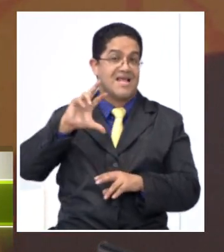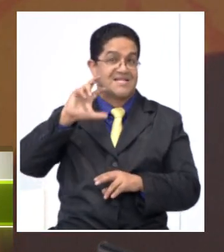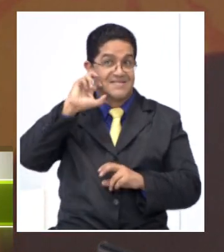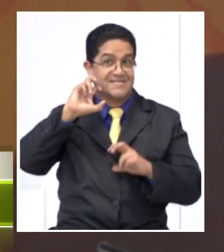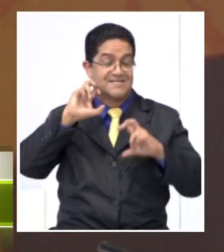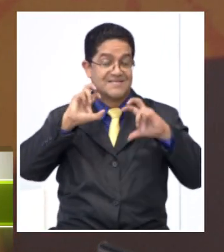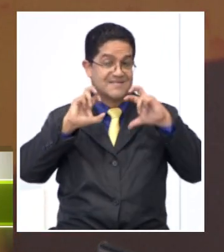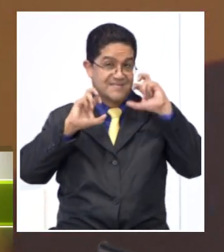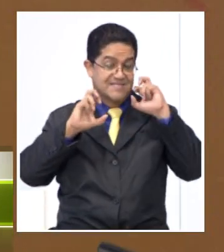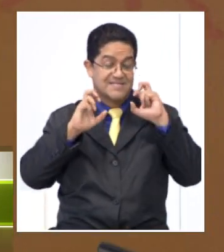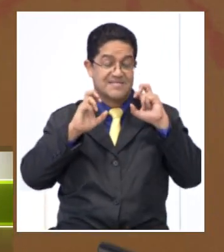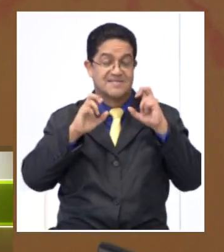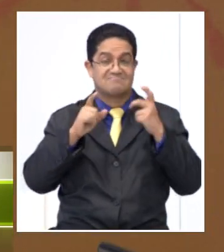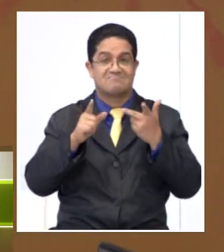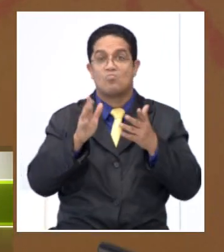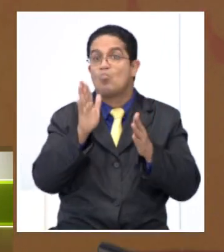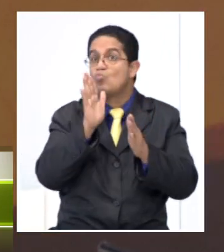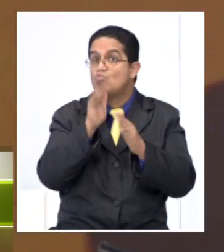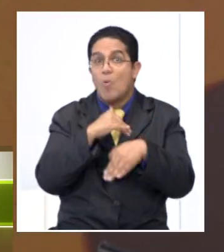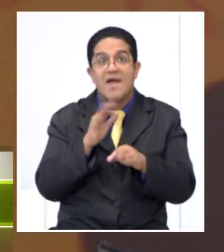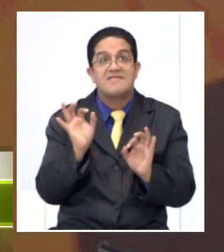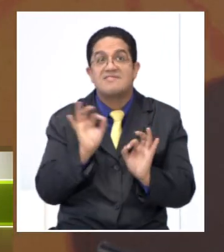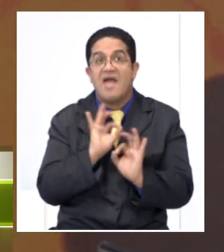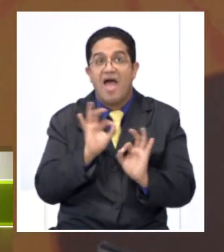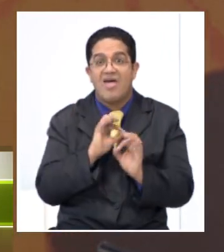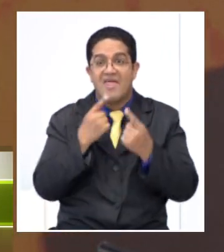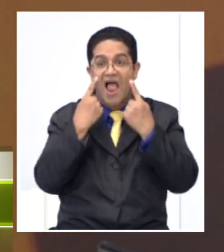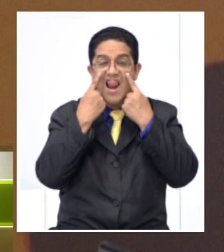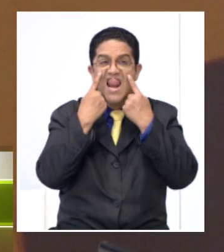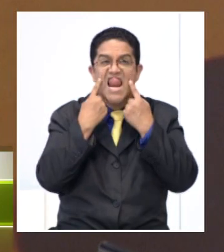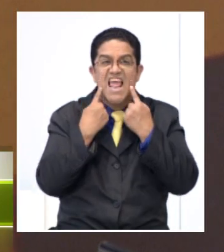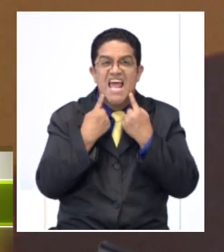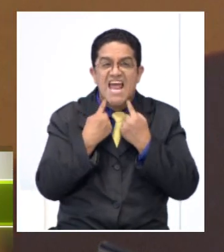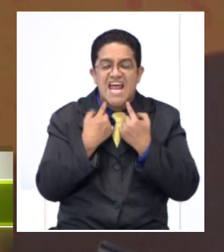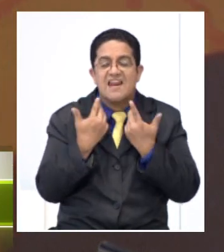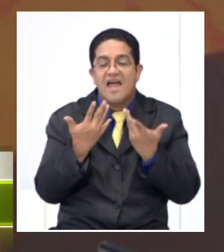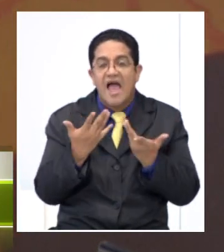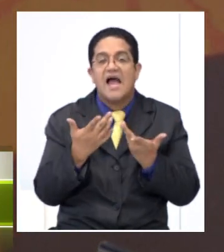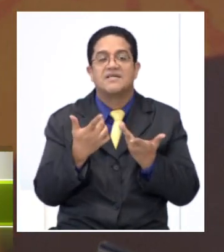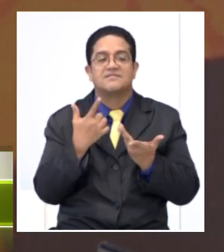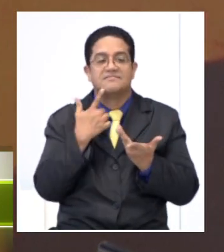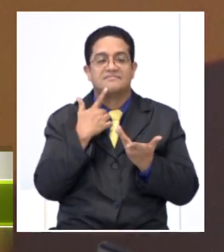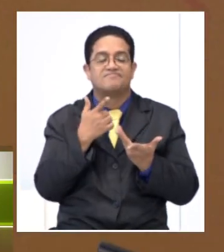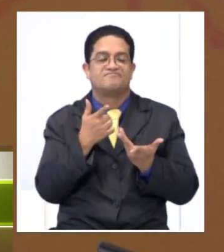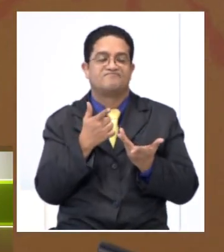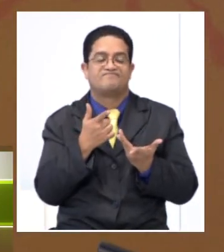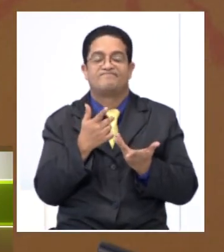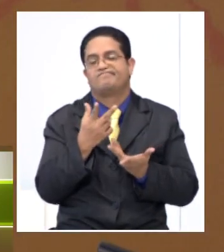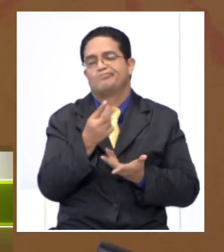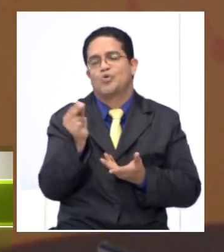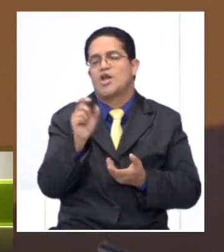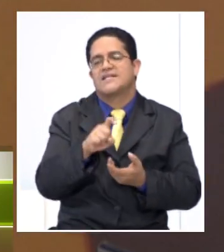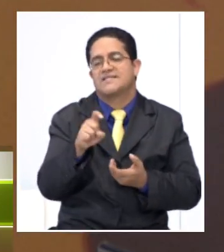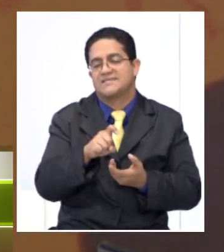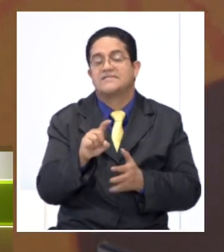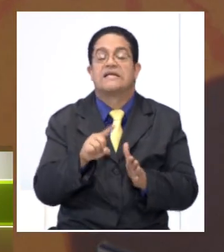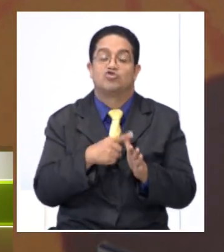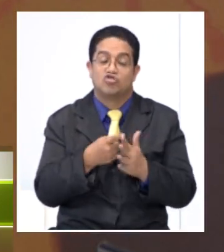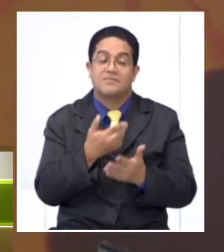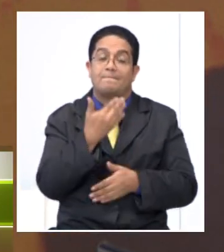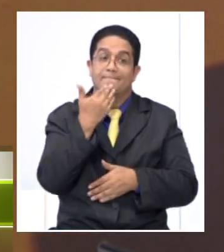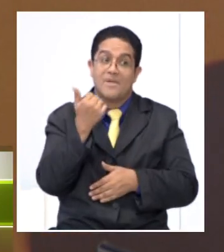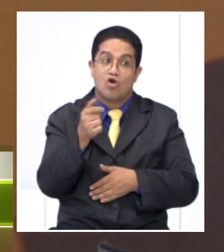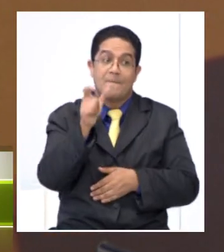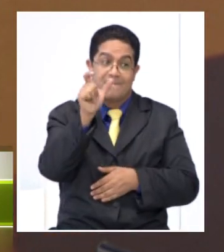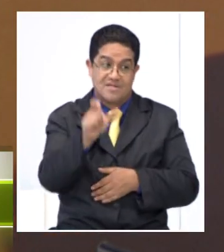sitios o las áreas en donde no haya aparecido la línea de expresión, estamos colocando una dosis subóptima. Entonces es preferible que el paciente